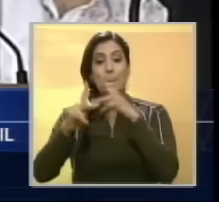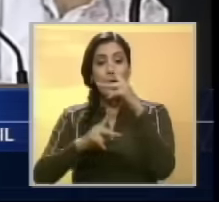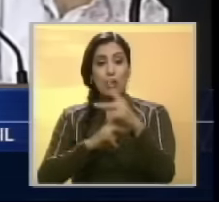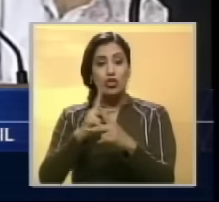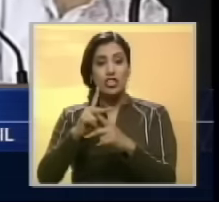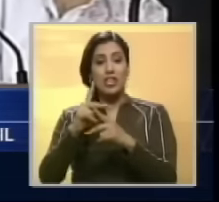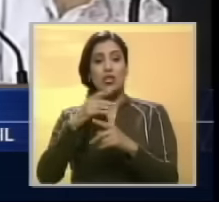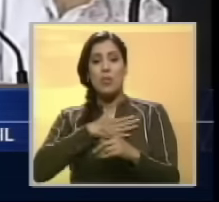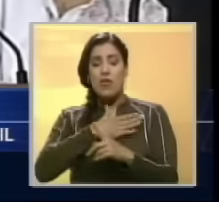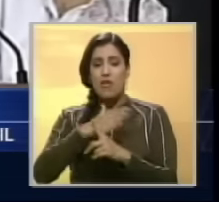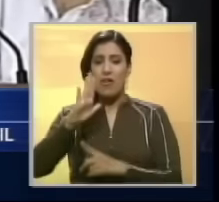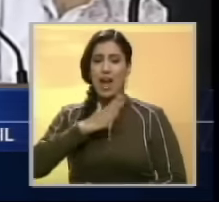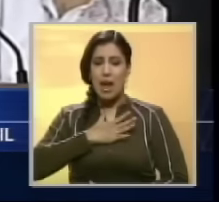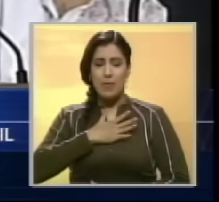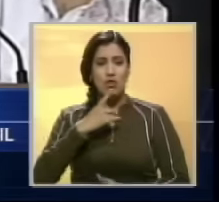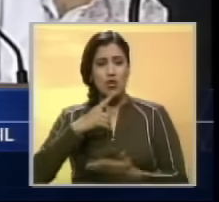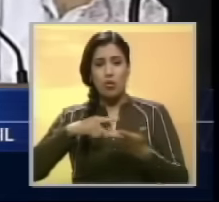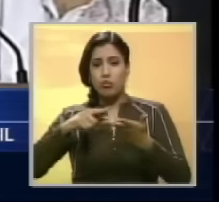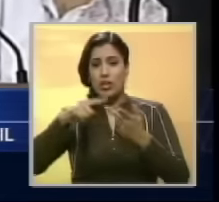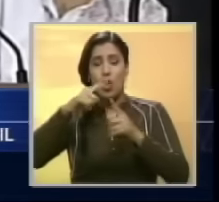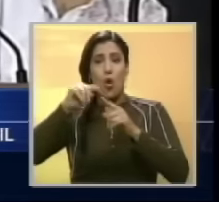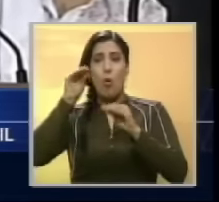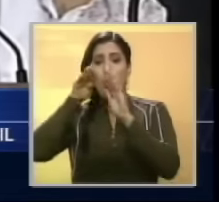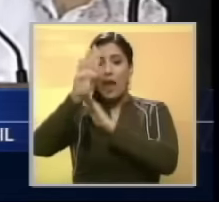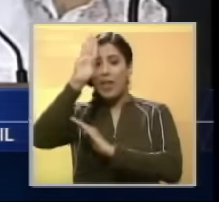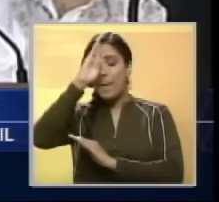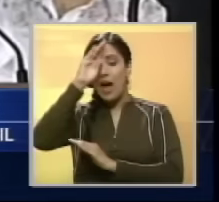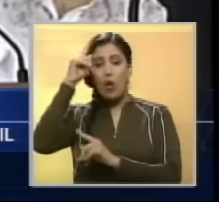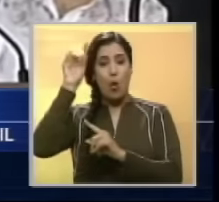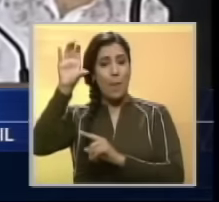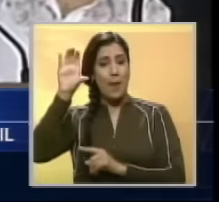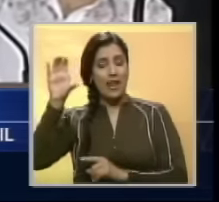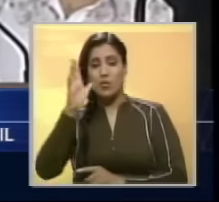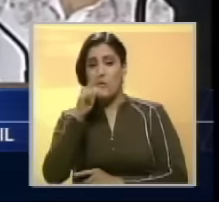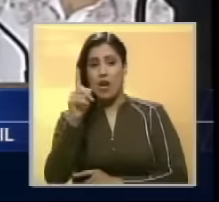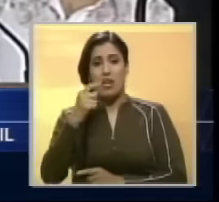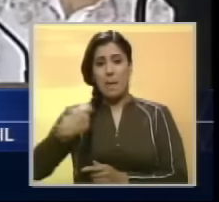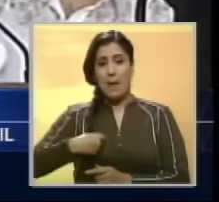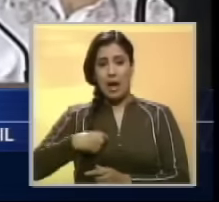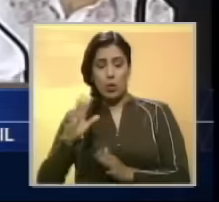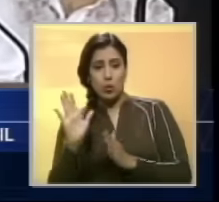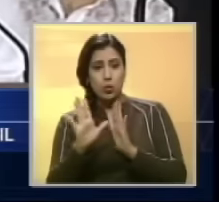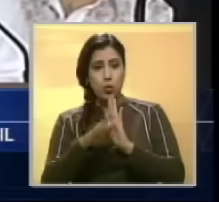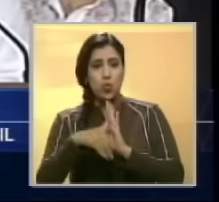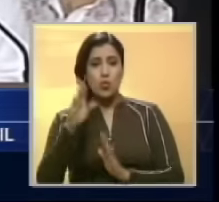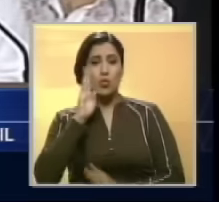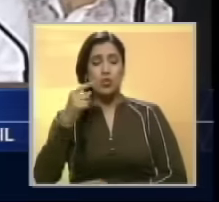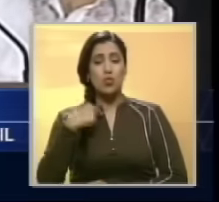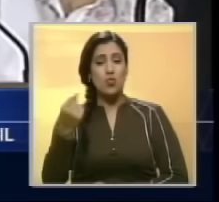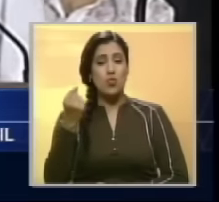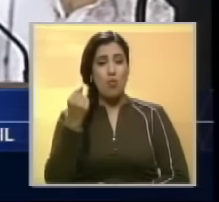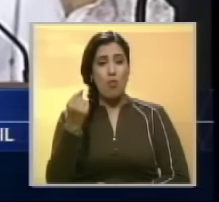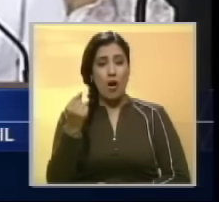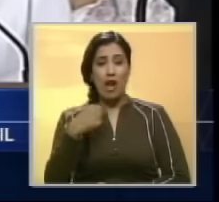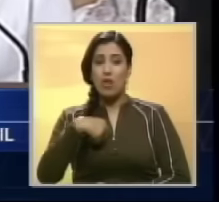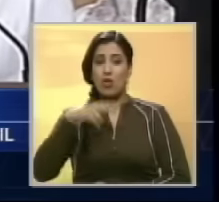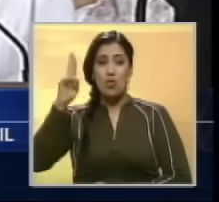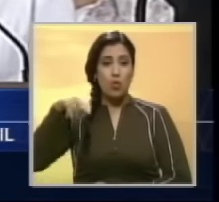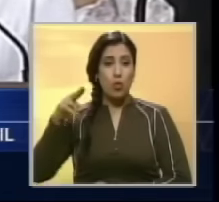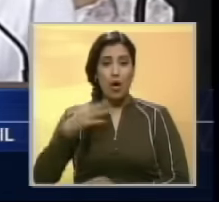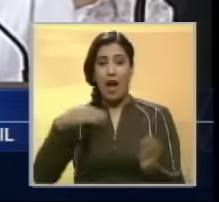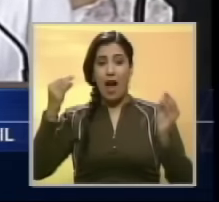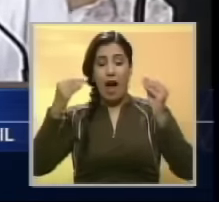impeachment no tengo cuentas en el exterior nunca recibí propinas nunca estuve